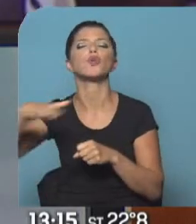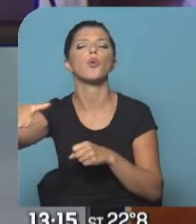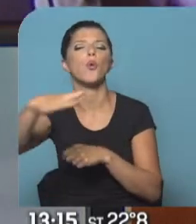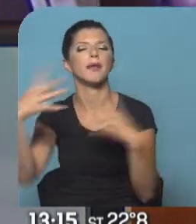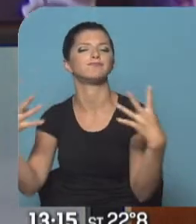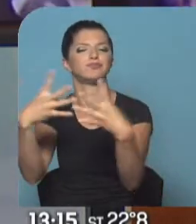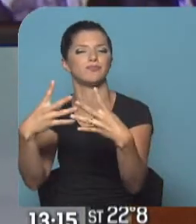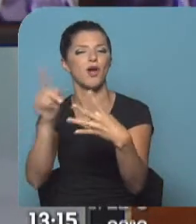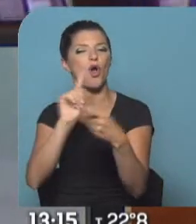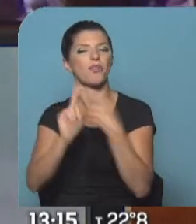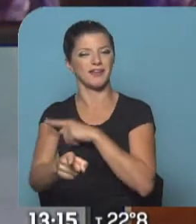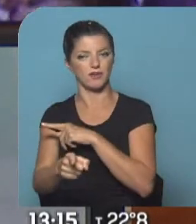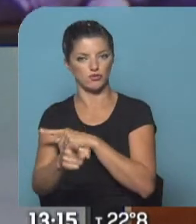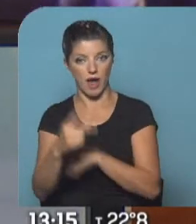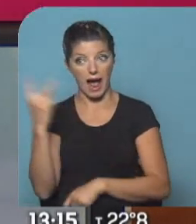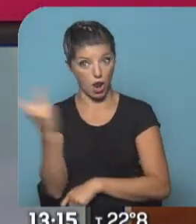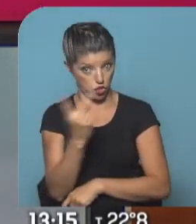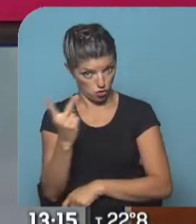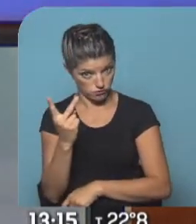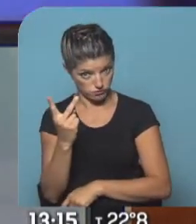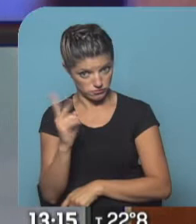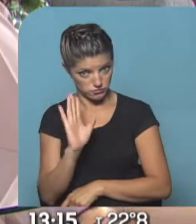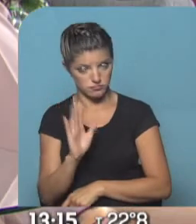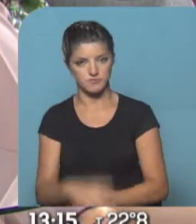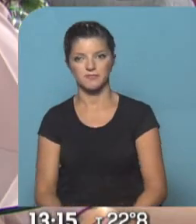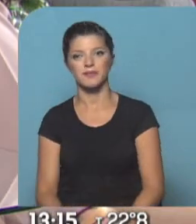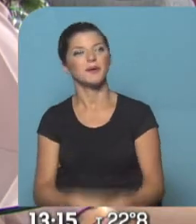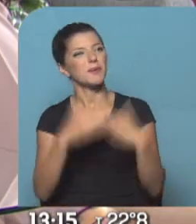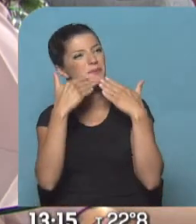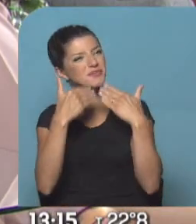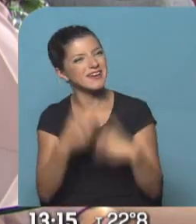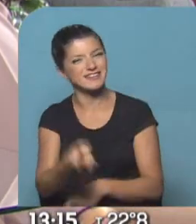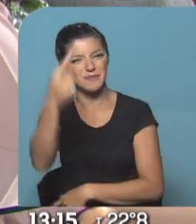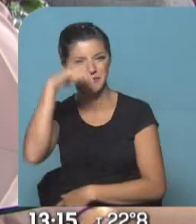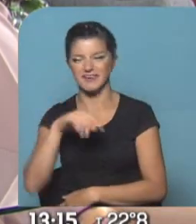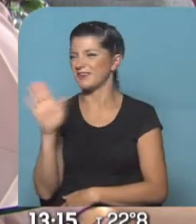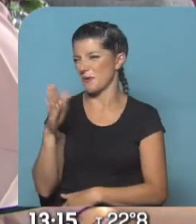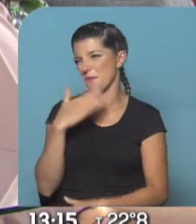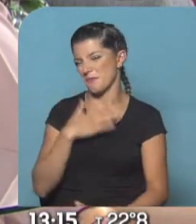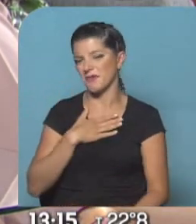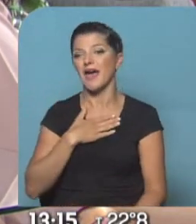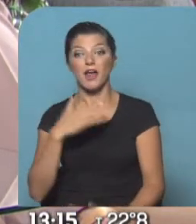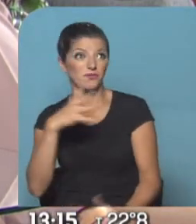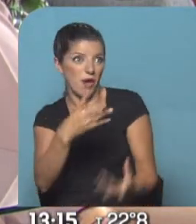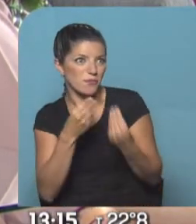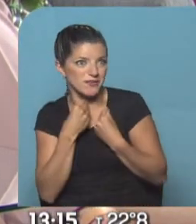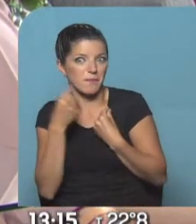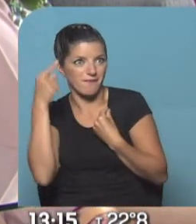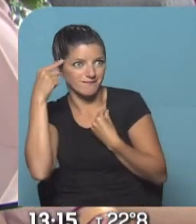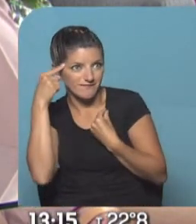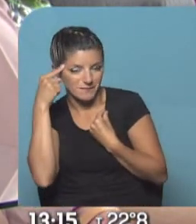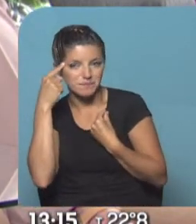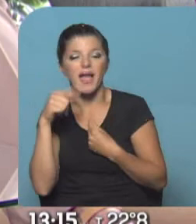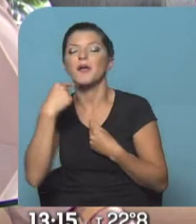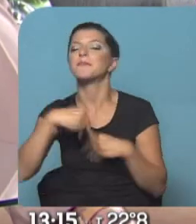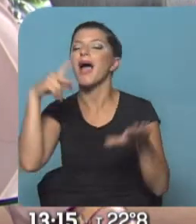directamente. Y no solamente a un actor, a los dos actores. Gracias por estar con nosotros una vez más. Nos ayudaste a pensar. Nos estamos yendo a